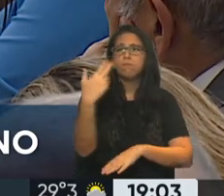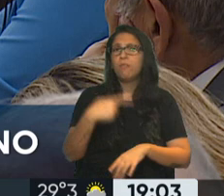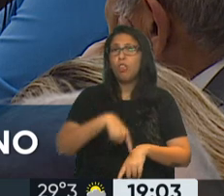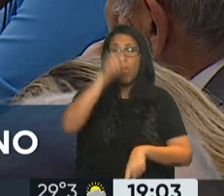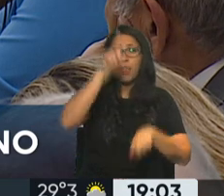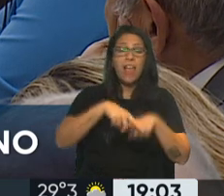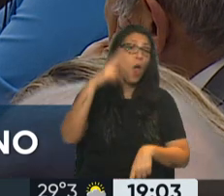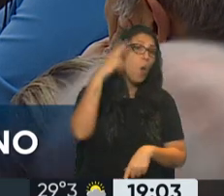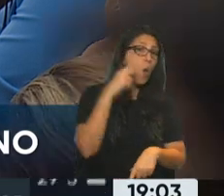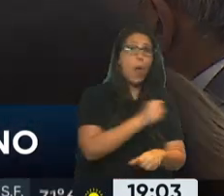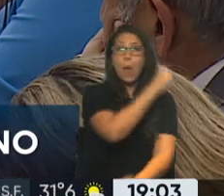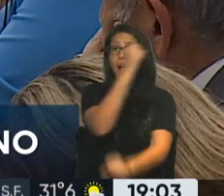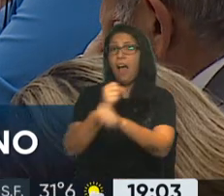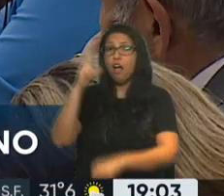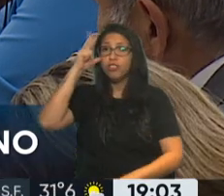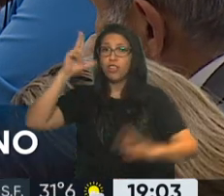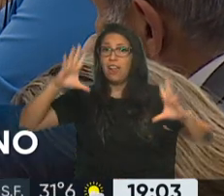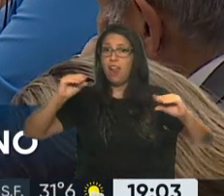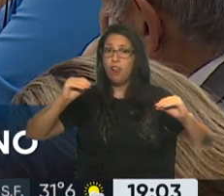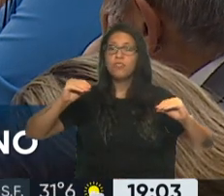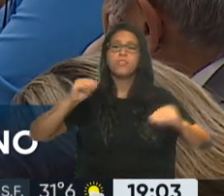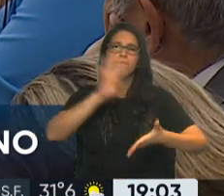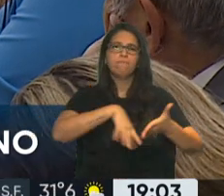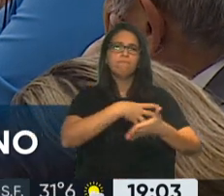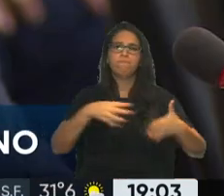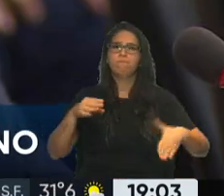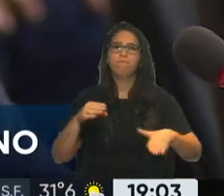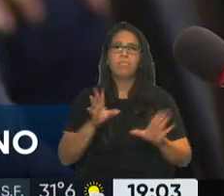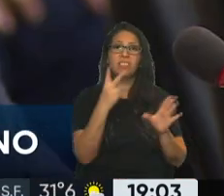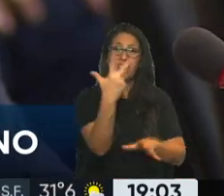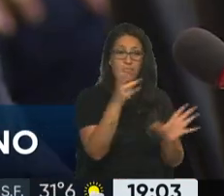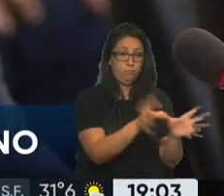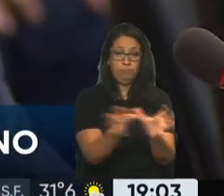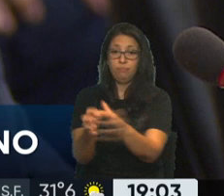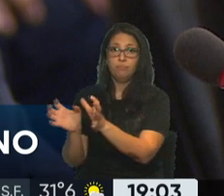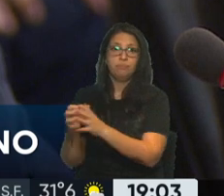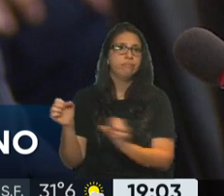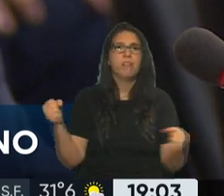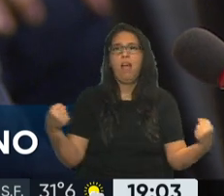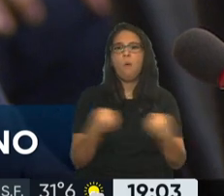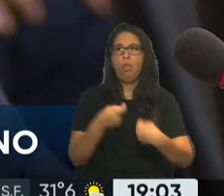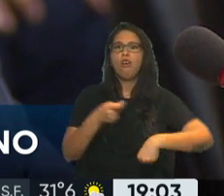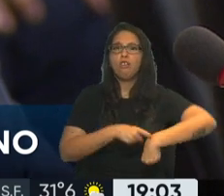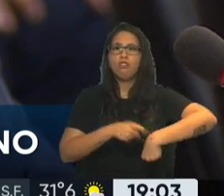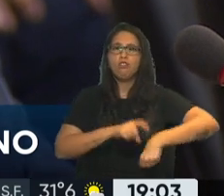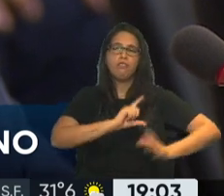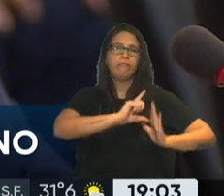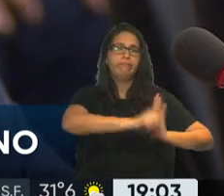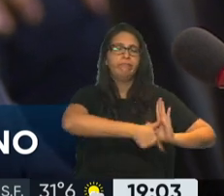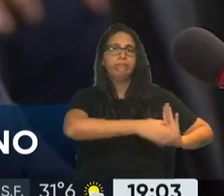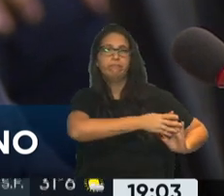20 horas en un cronograma acordado por los titulares de esos tres cuerpos parlamentarios los representantes de la libertad